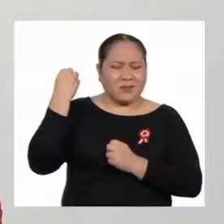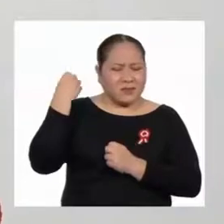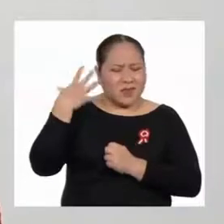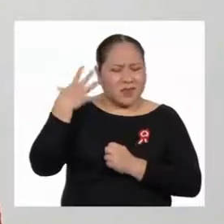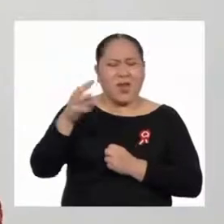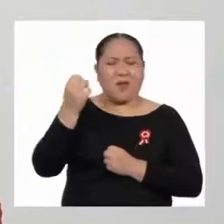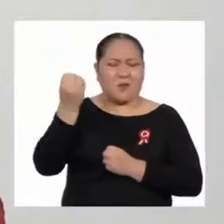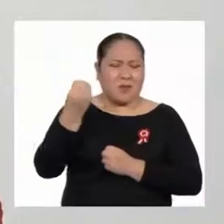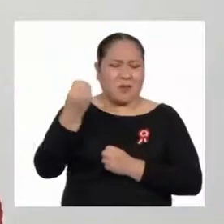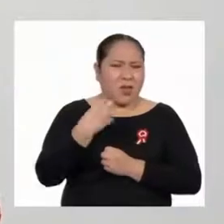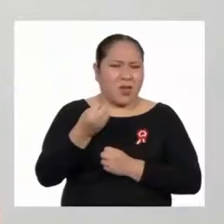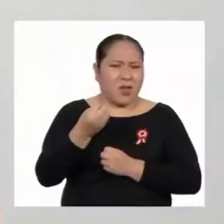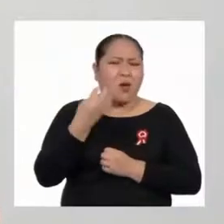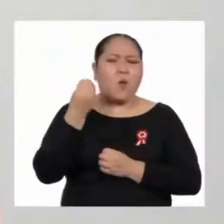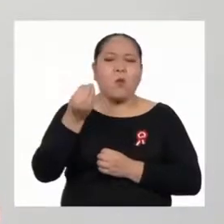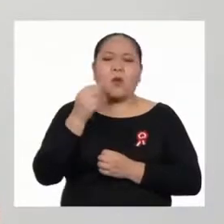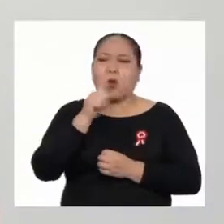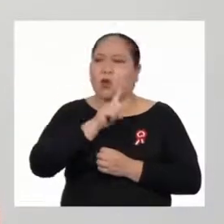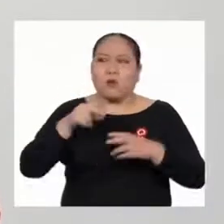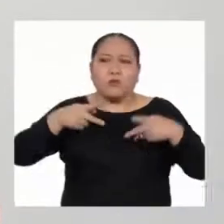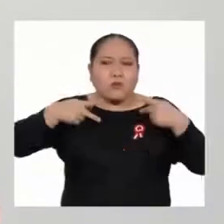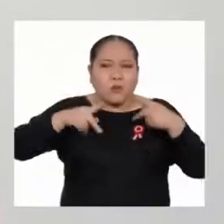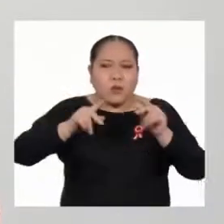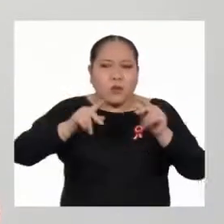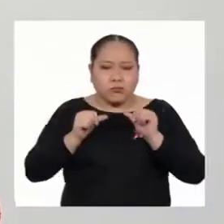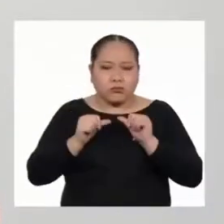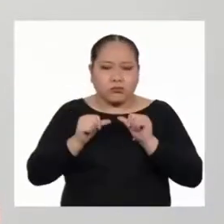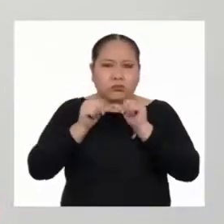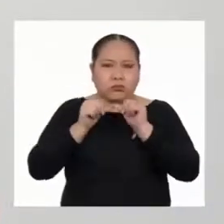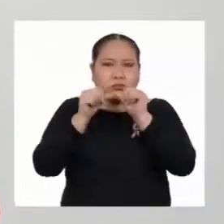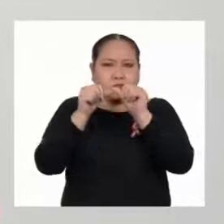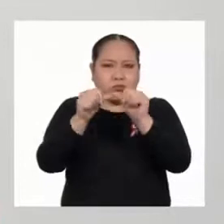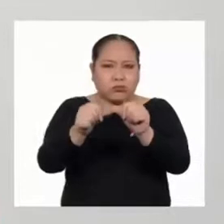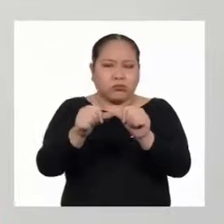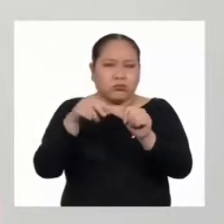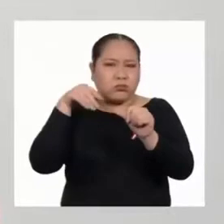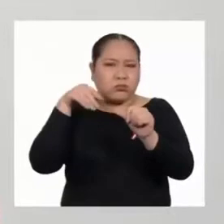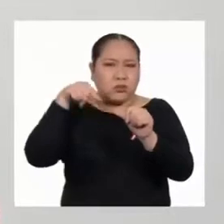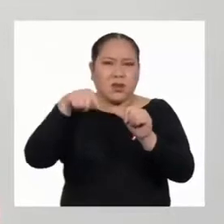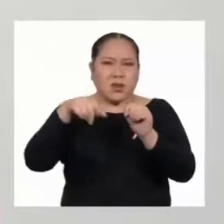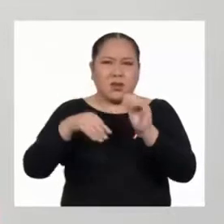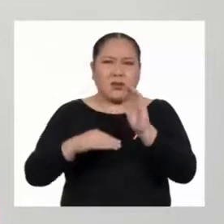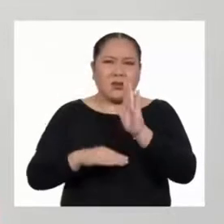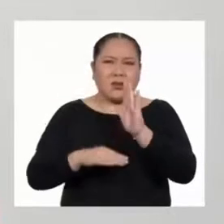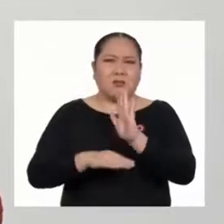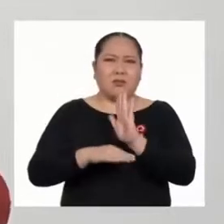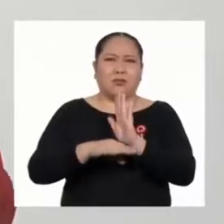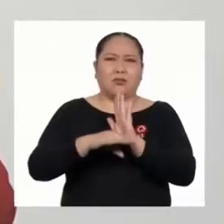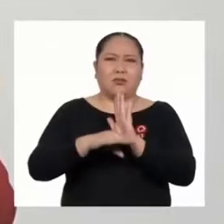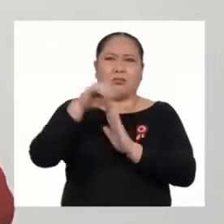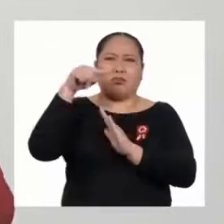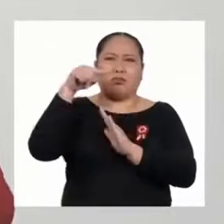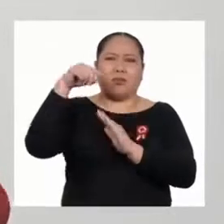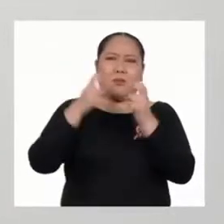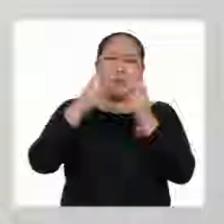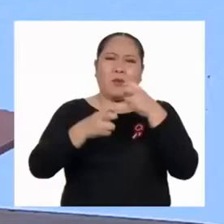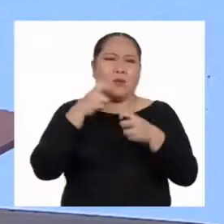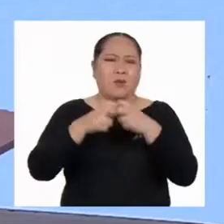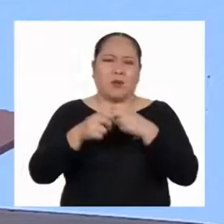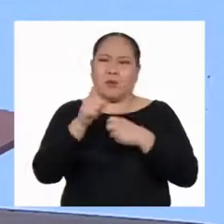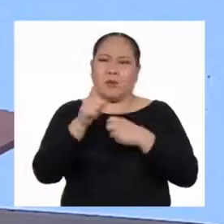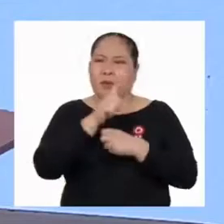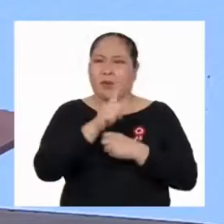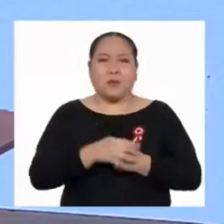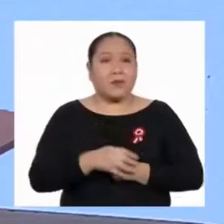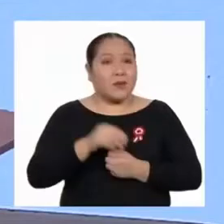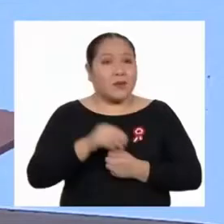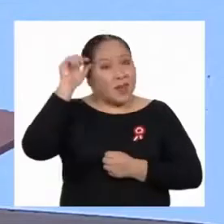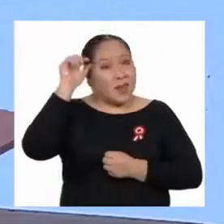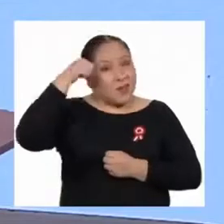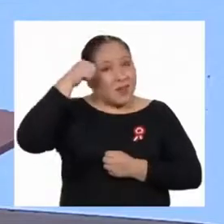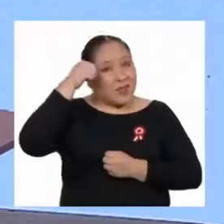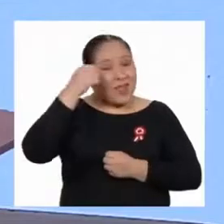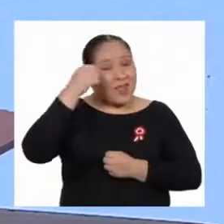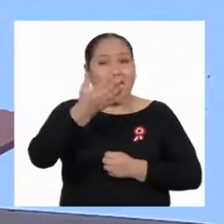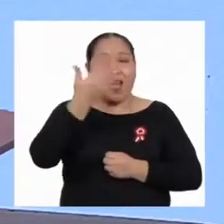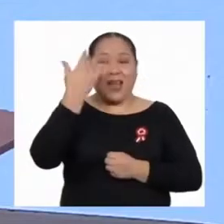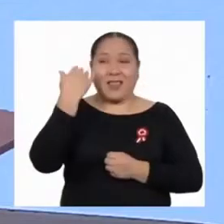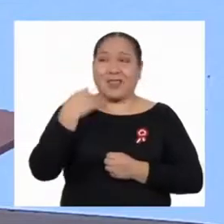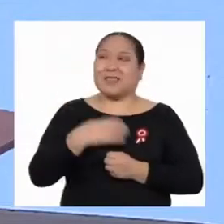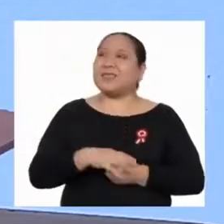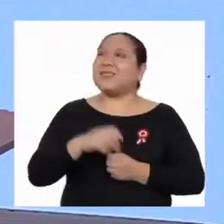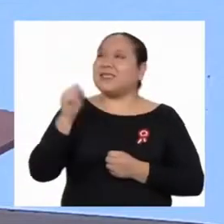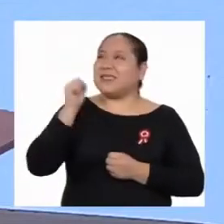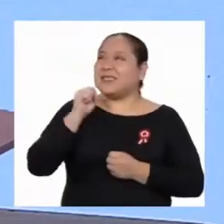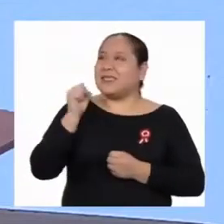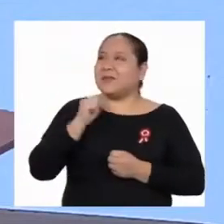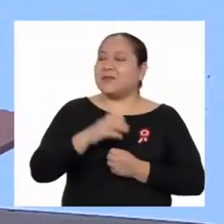creciendo. Muy bien, Rodrigo. Ya comenzaste con el primer paso previo a la lectura. ¿Recuerdan? Claro, la vez